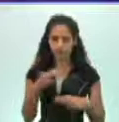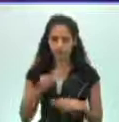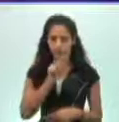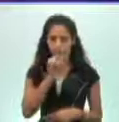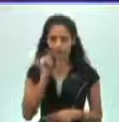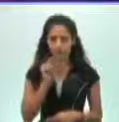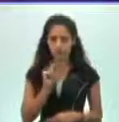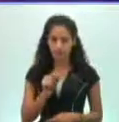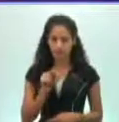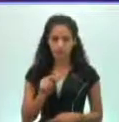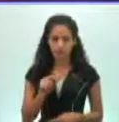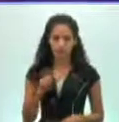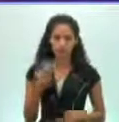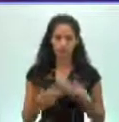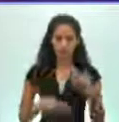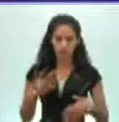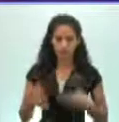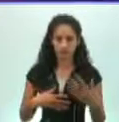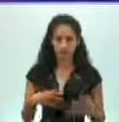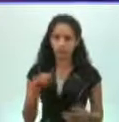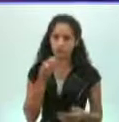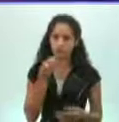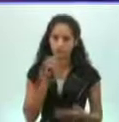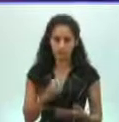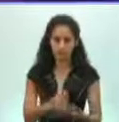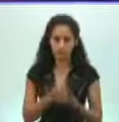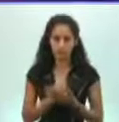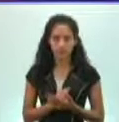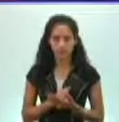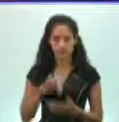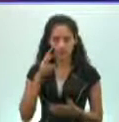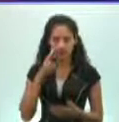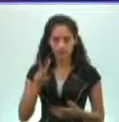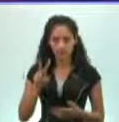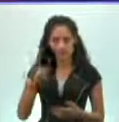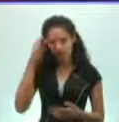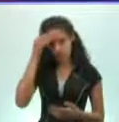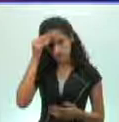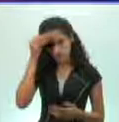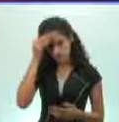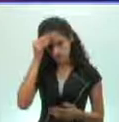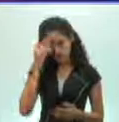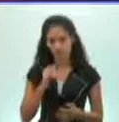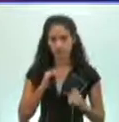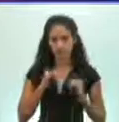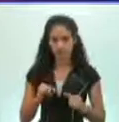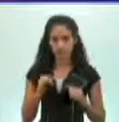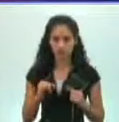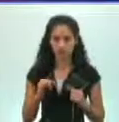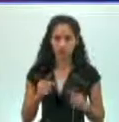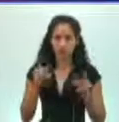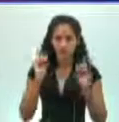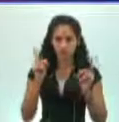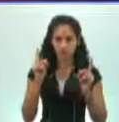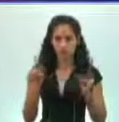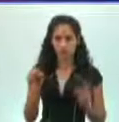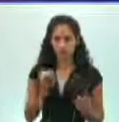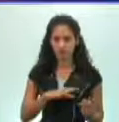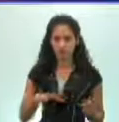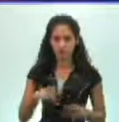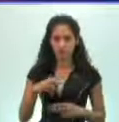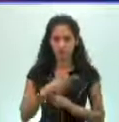adecuadamente las actividades que nos permitieron interpretar datos de la vida económica, política y social de nuestro país a